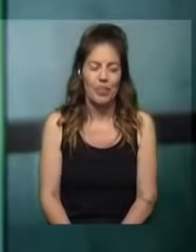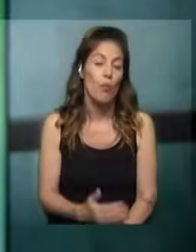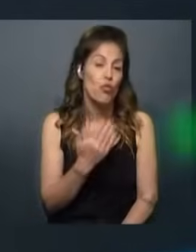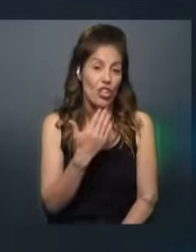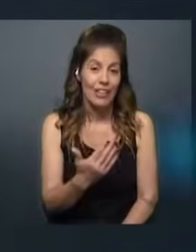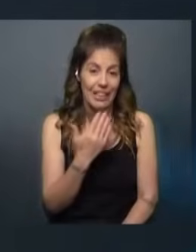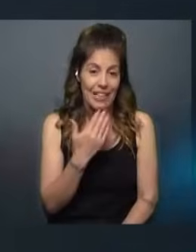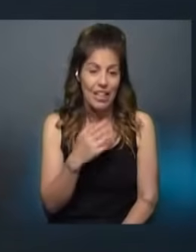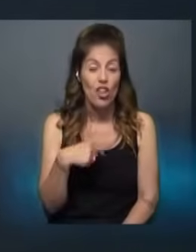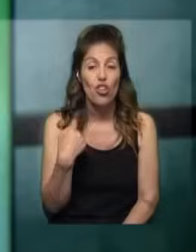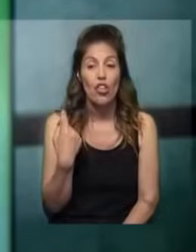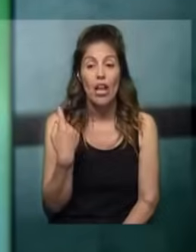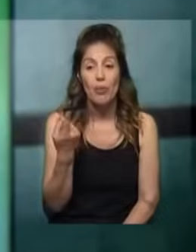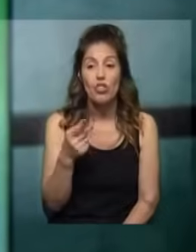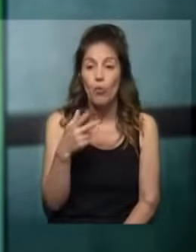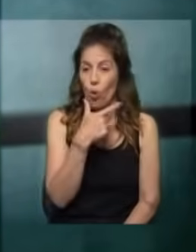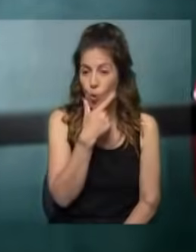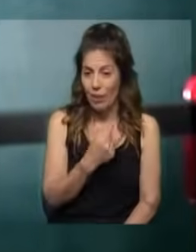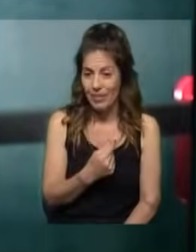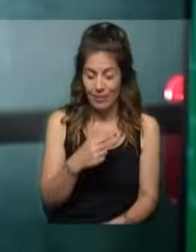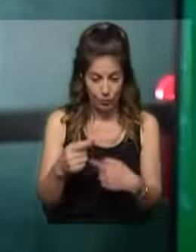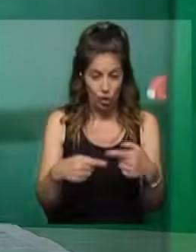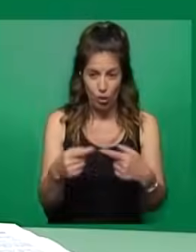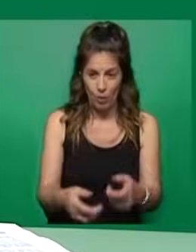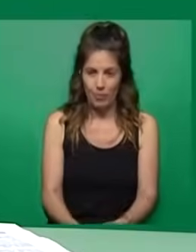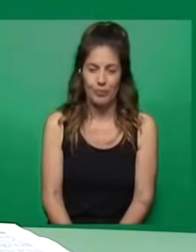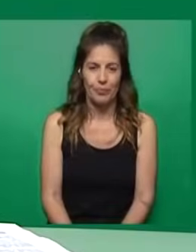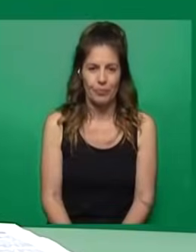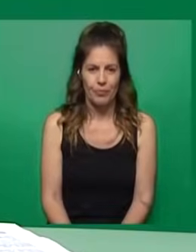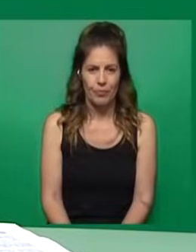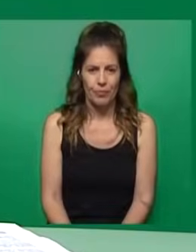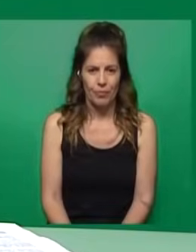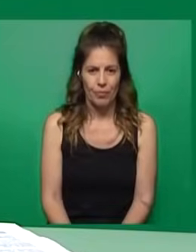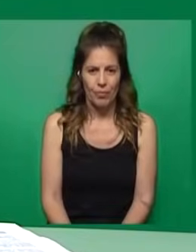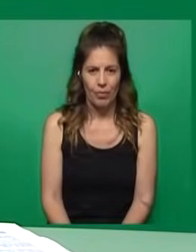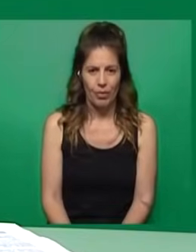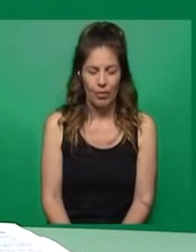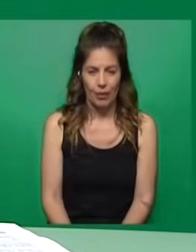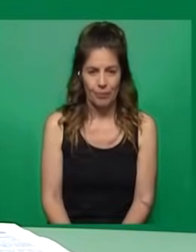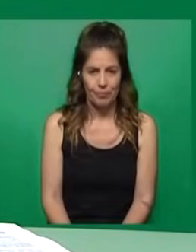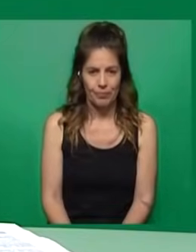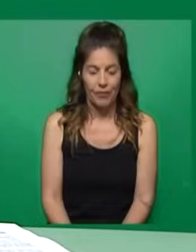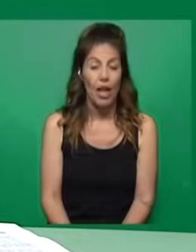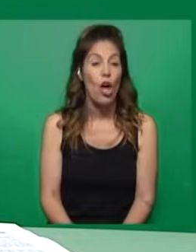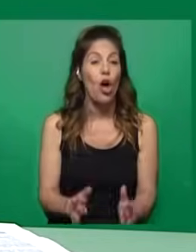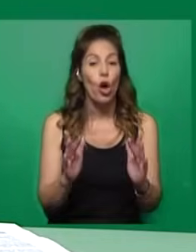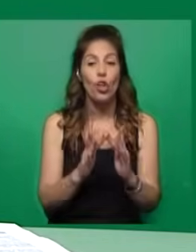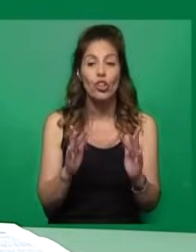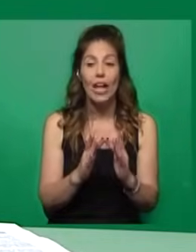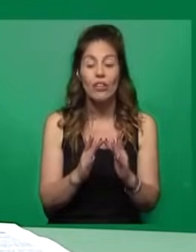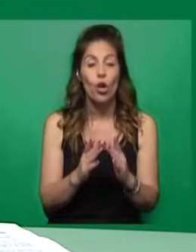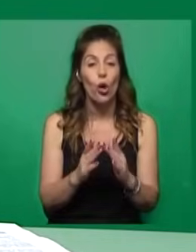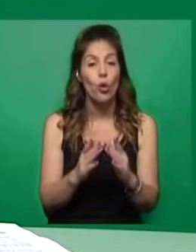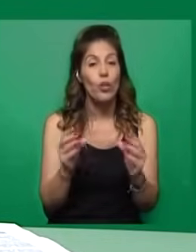gracias jueves Nati Bueno ya sigue Martín apenitas de pasada porque hay llamado desde móvil Palacio legislativo